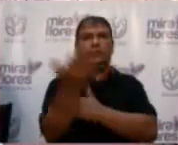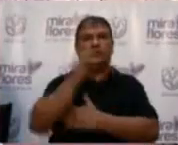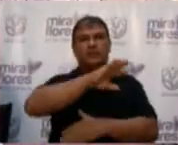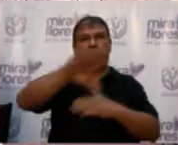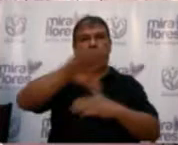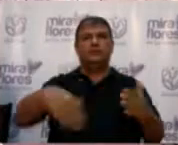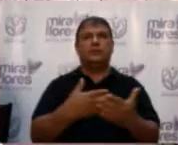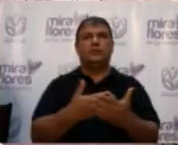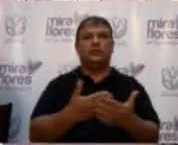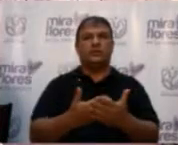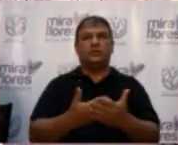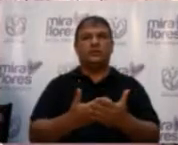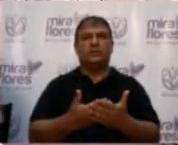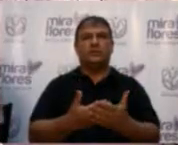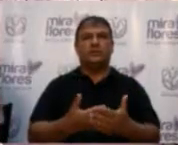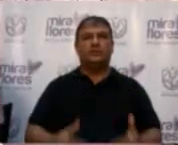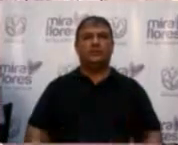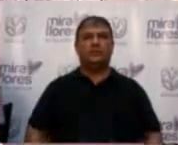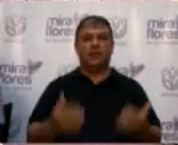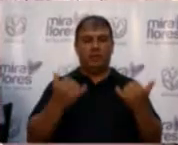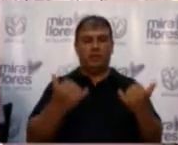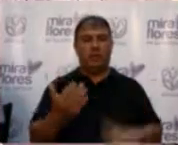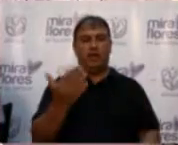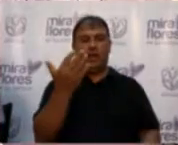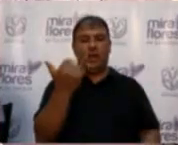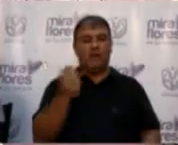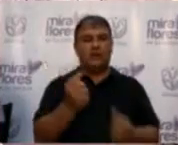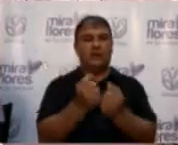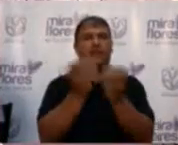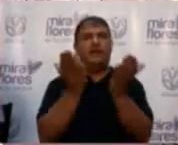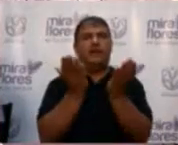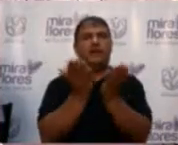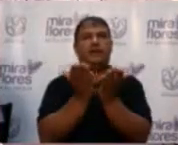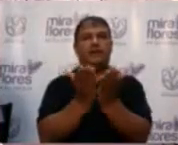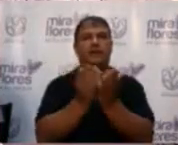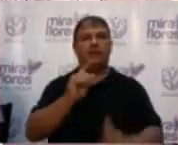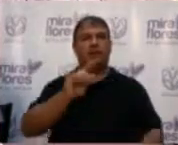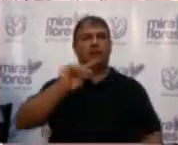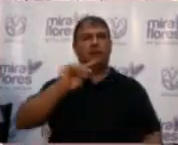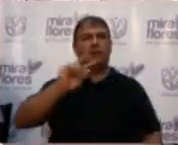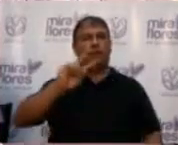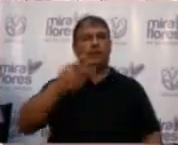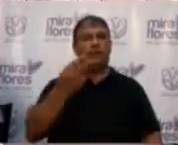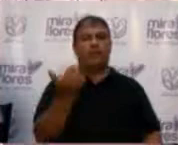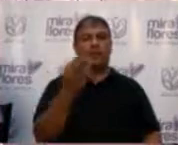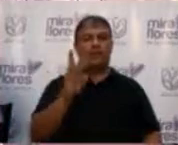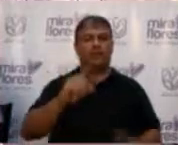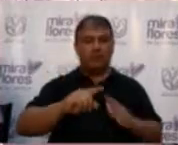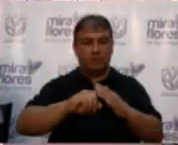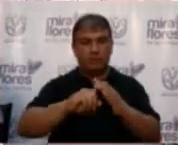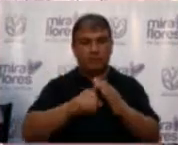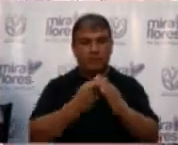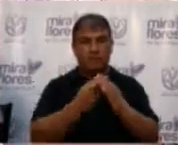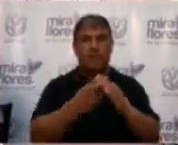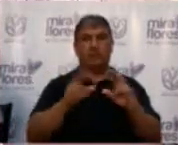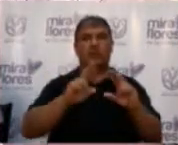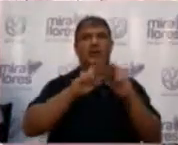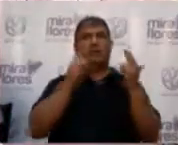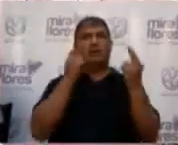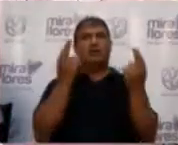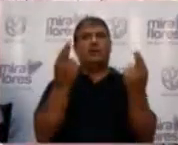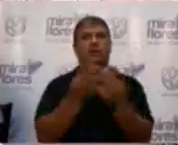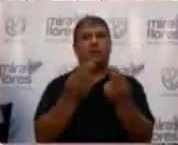Buenos días con todos. Hoy es 15 de abril del año 2016. Vamos a iniciar nuestra